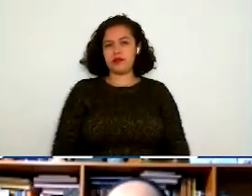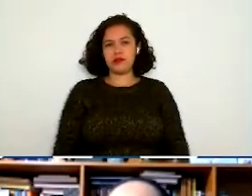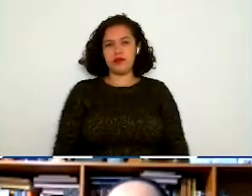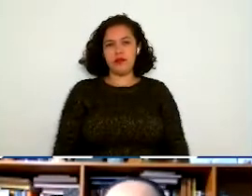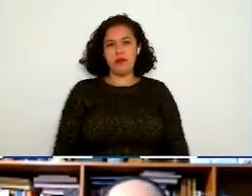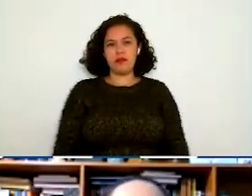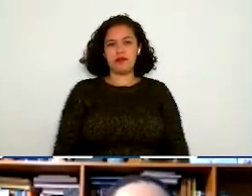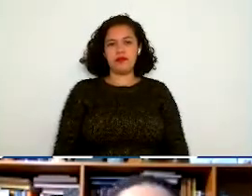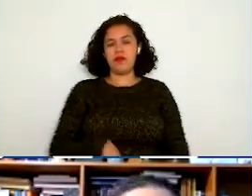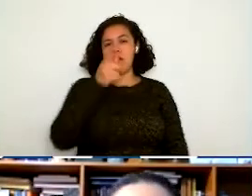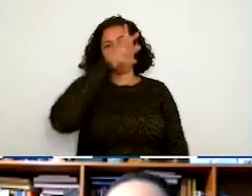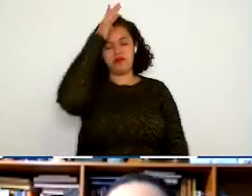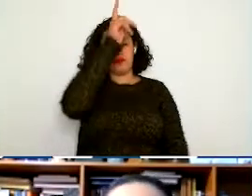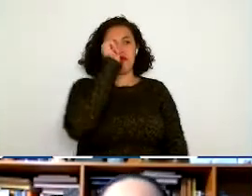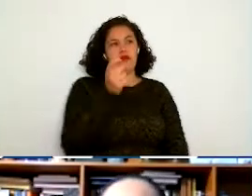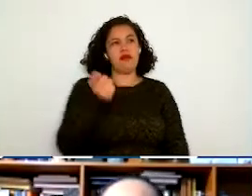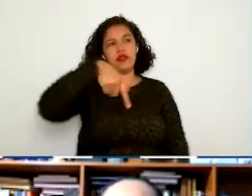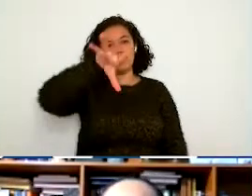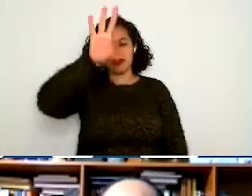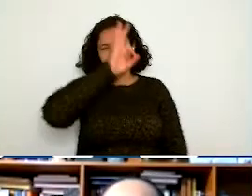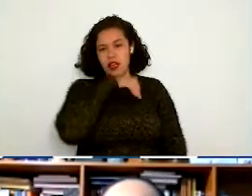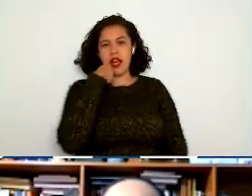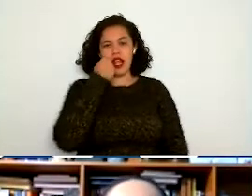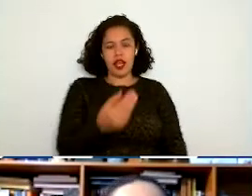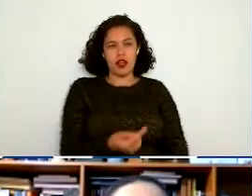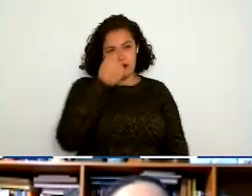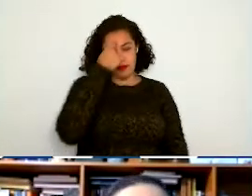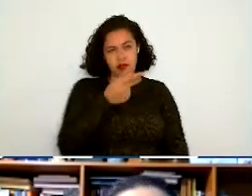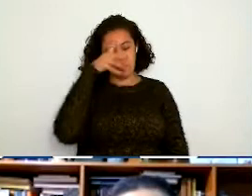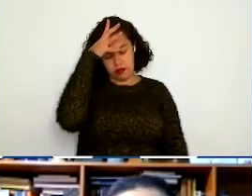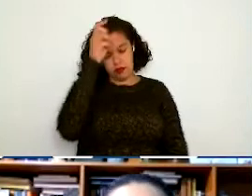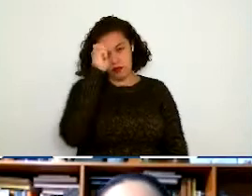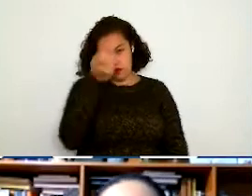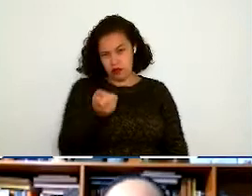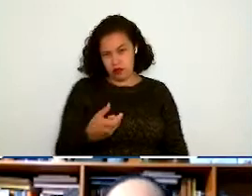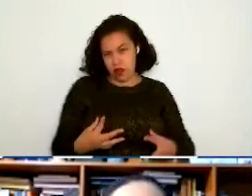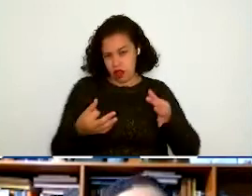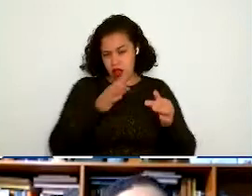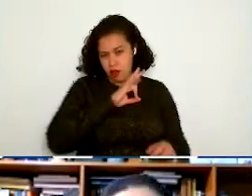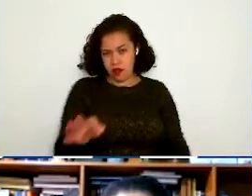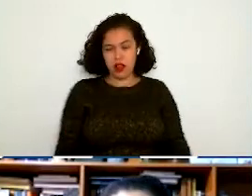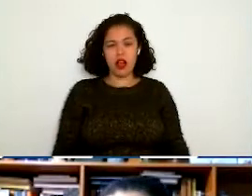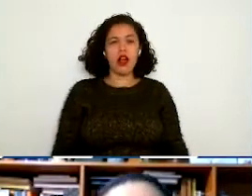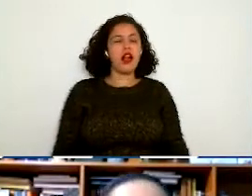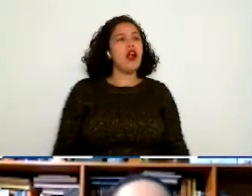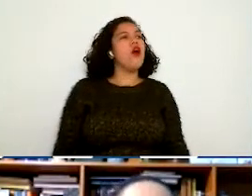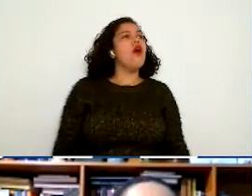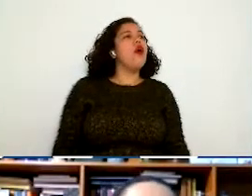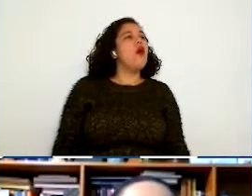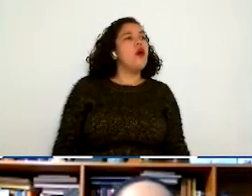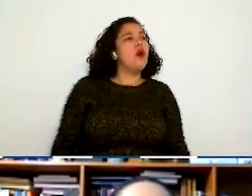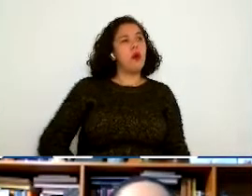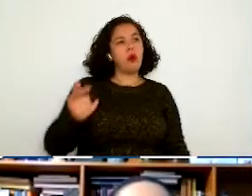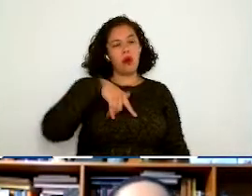cualquier definición que ustedes quieran elegir para poder conceptualizar calidad, incluso las que ustedes tengan